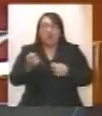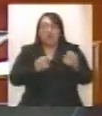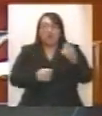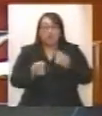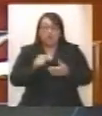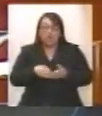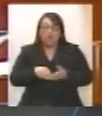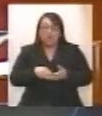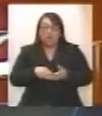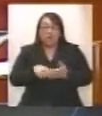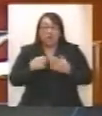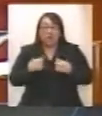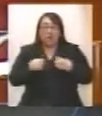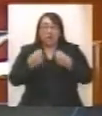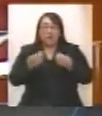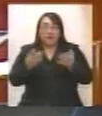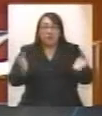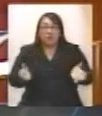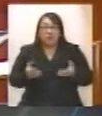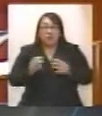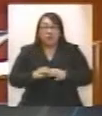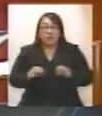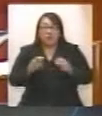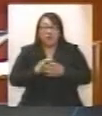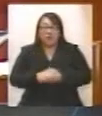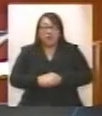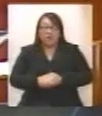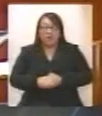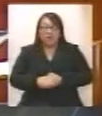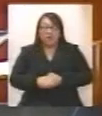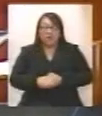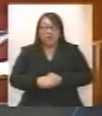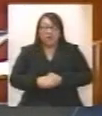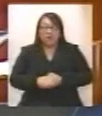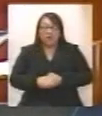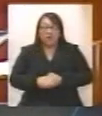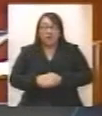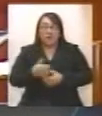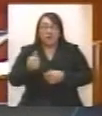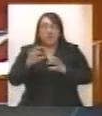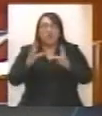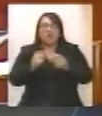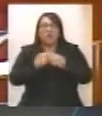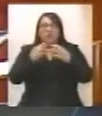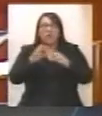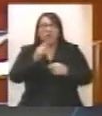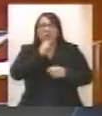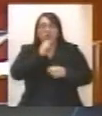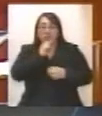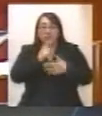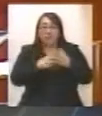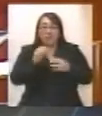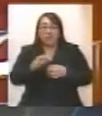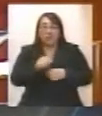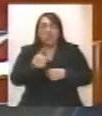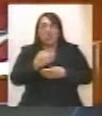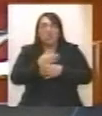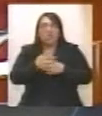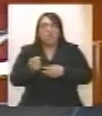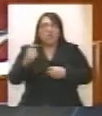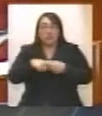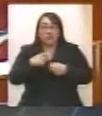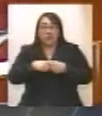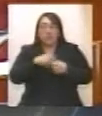administración ha venido dando un impulso sin precedentes a las asociaciones público-privadas y otras formas de